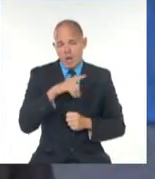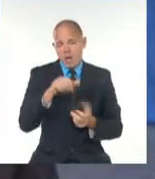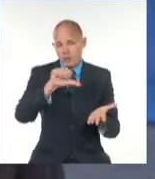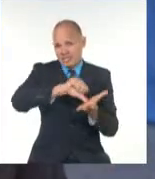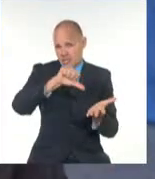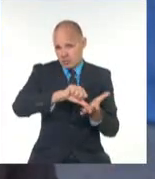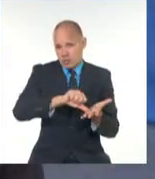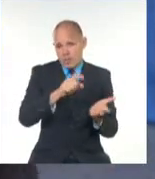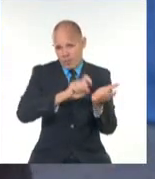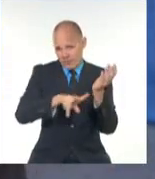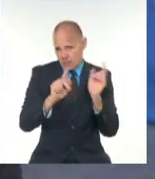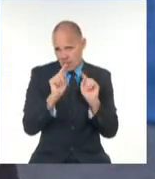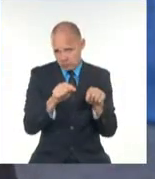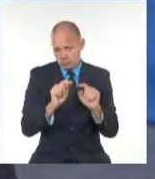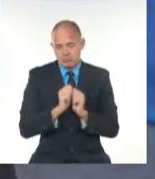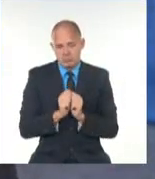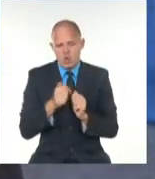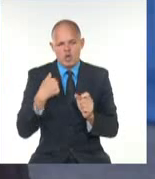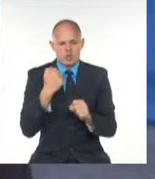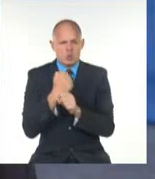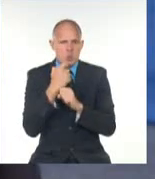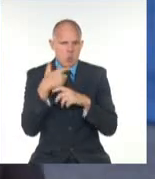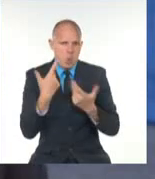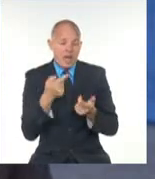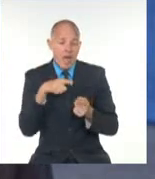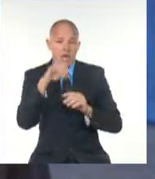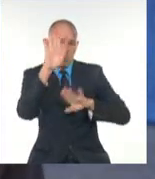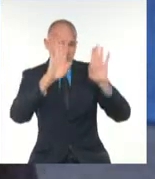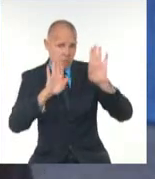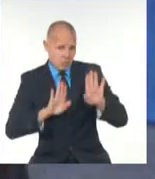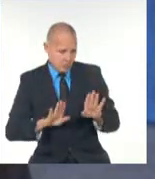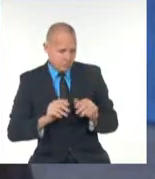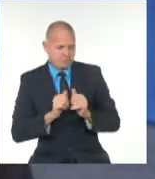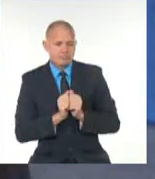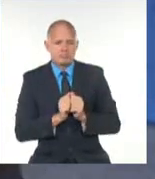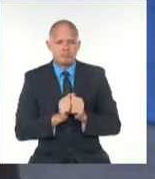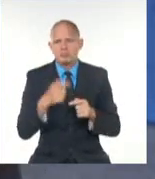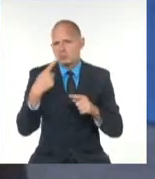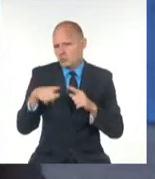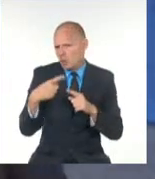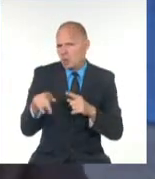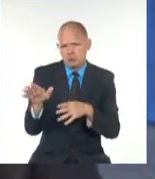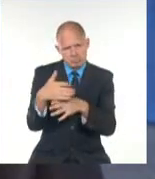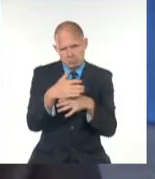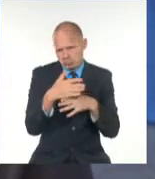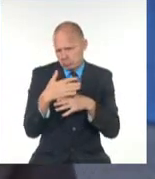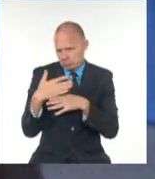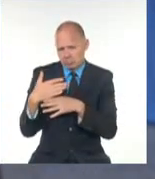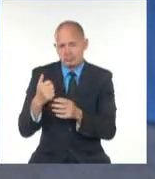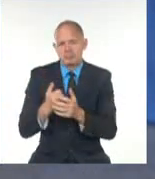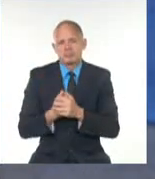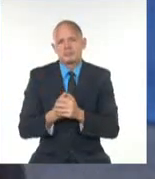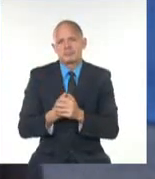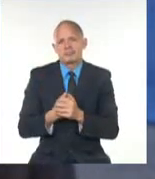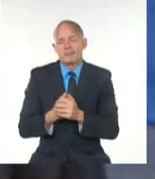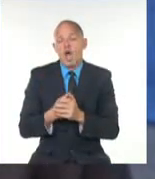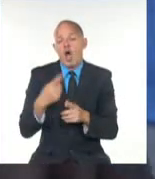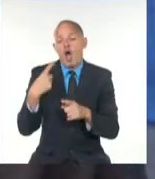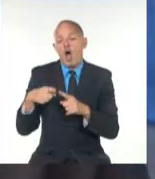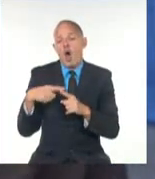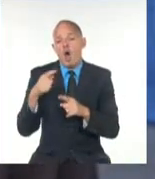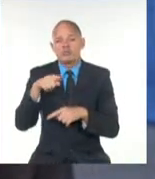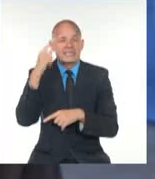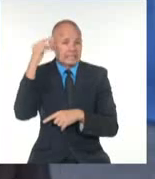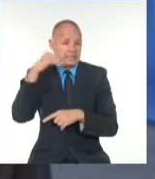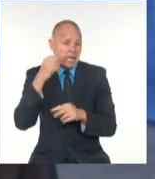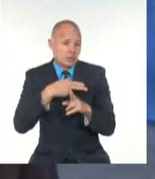trabajar en el Museo de Ambiente Histórico Cubano y en el Museo Provincial Bacardí, conociendo un poco sobre